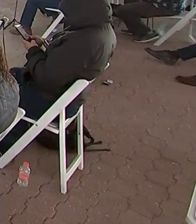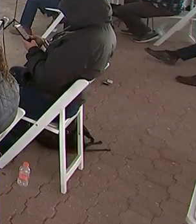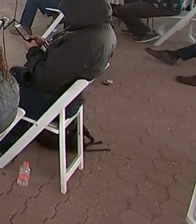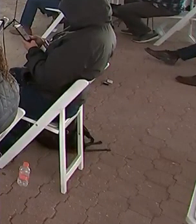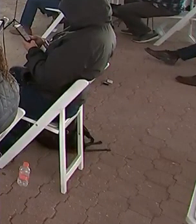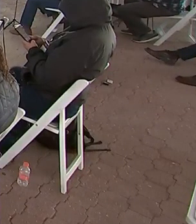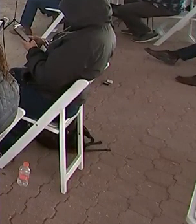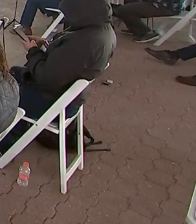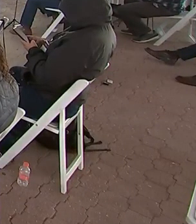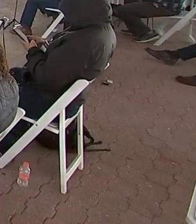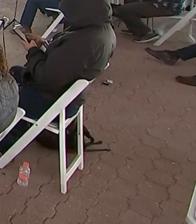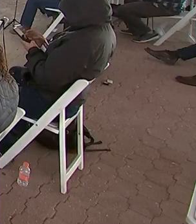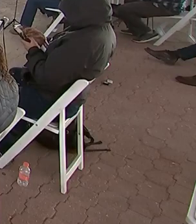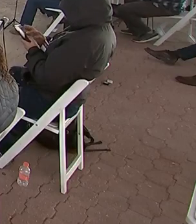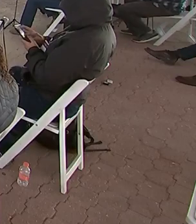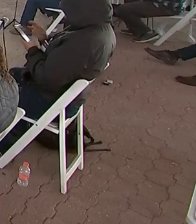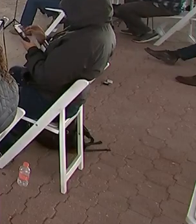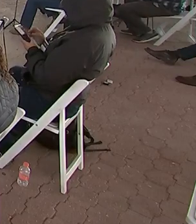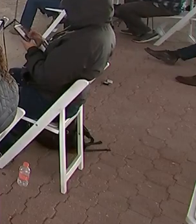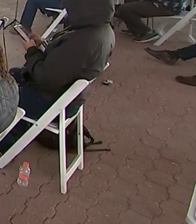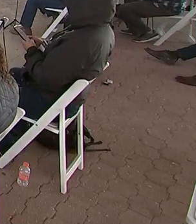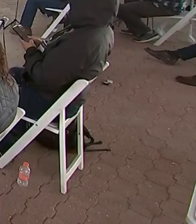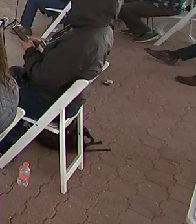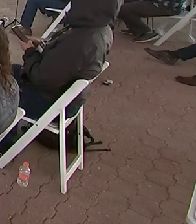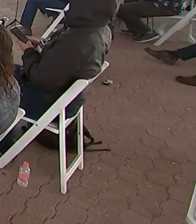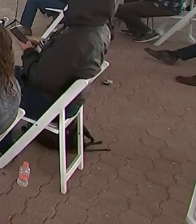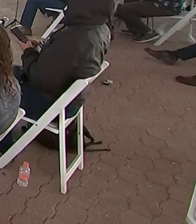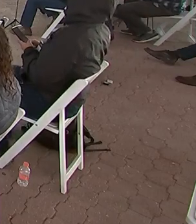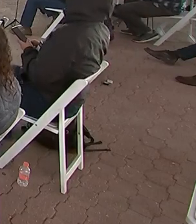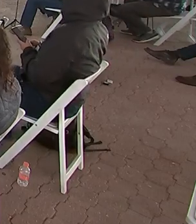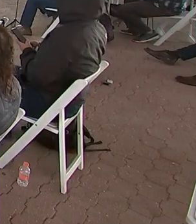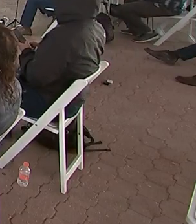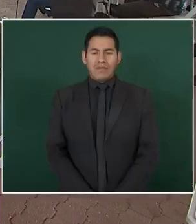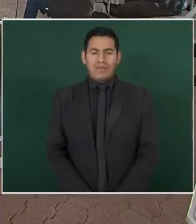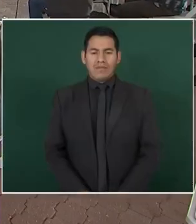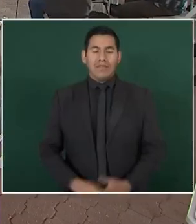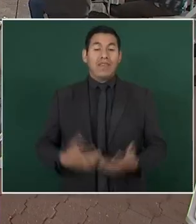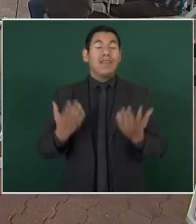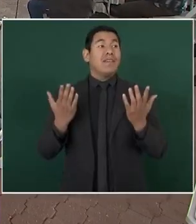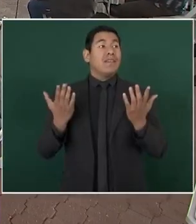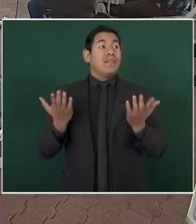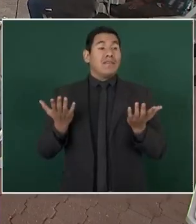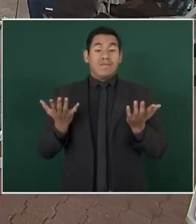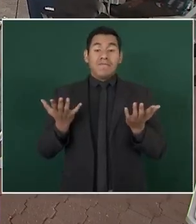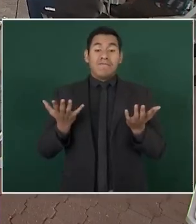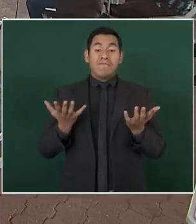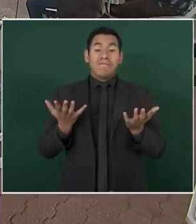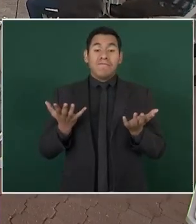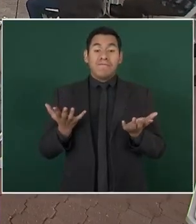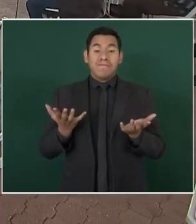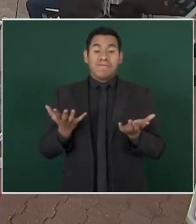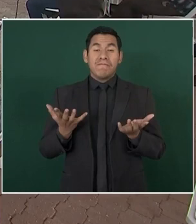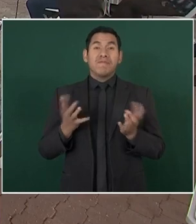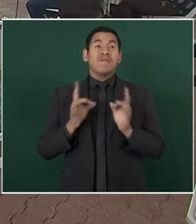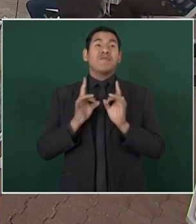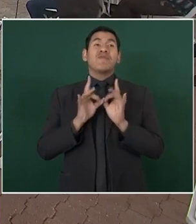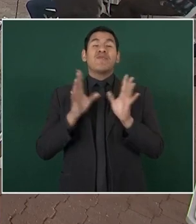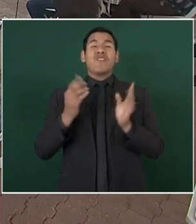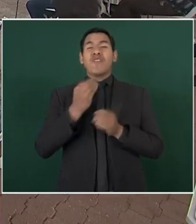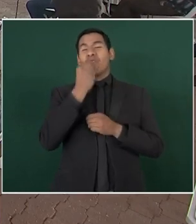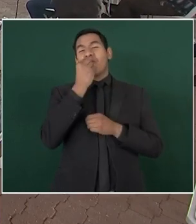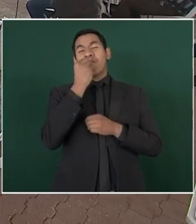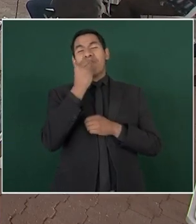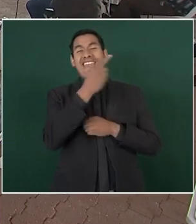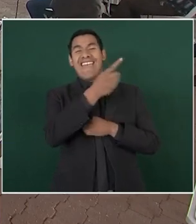Gobierno de México. Bueno, nos queda. ¿Cómo ven que ya las chimichangas nos están esperando?